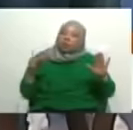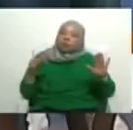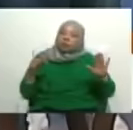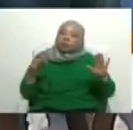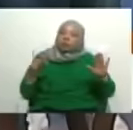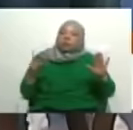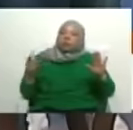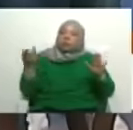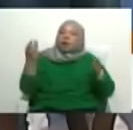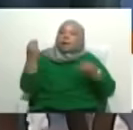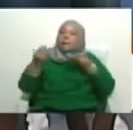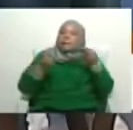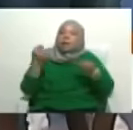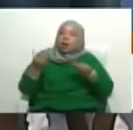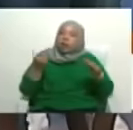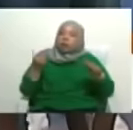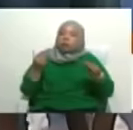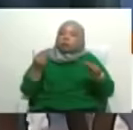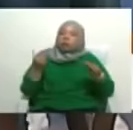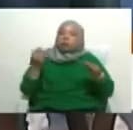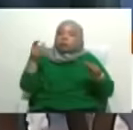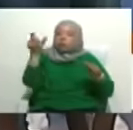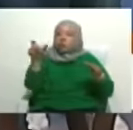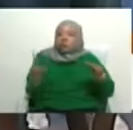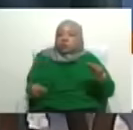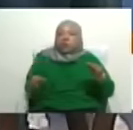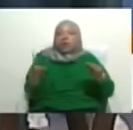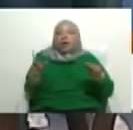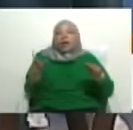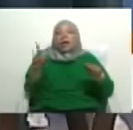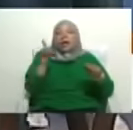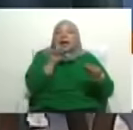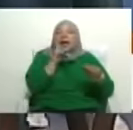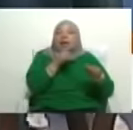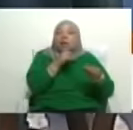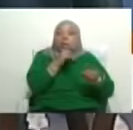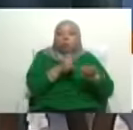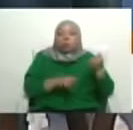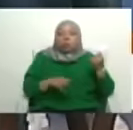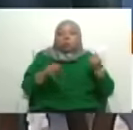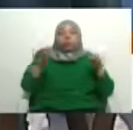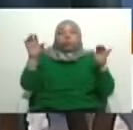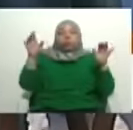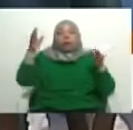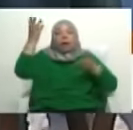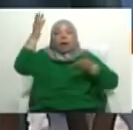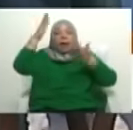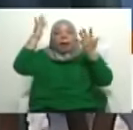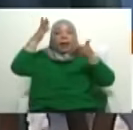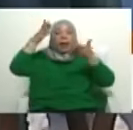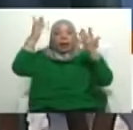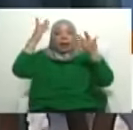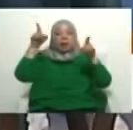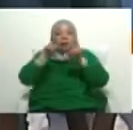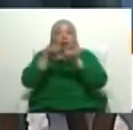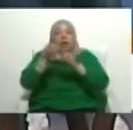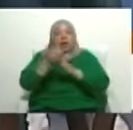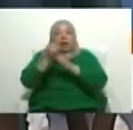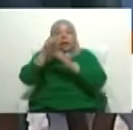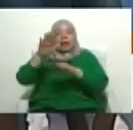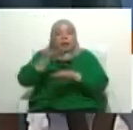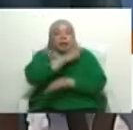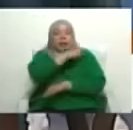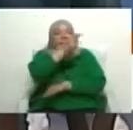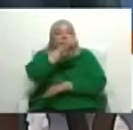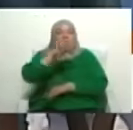un delito, ese delito lo había cometido Antonio Ledezma. Lo dijo su jefe, Henry Ramos Ayub, para referirse a este señor Antonio